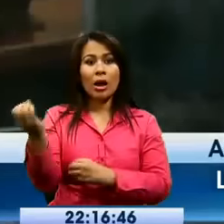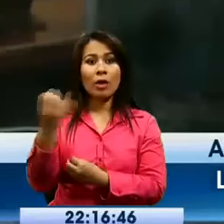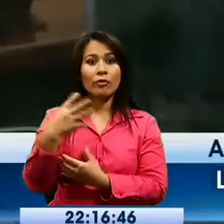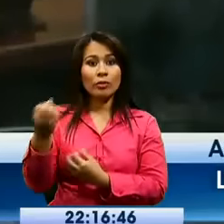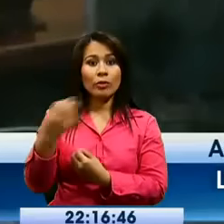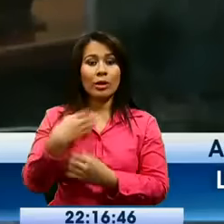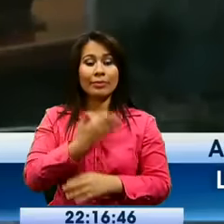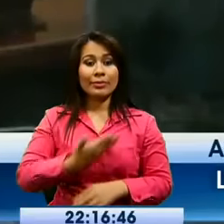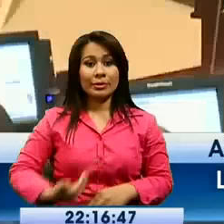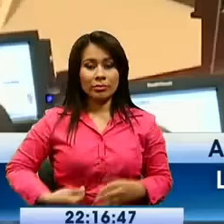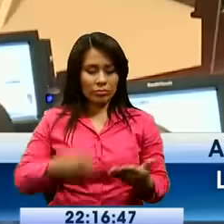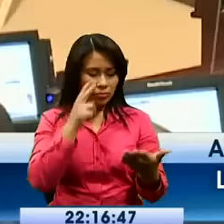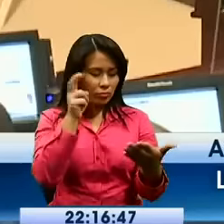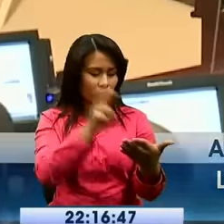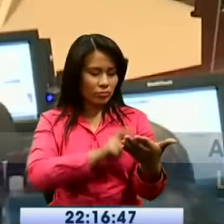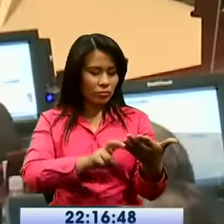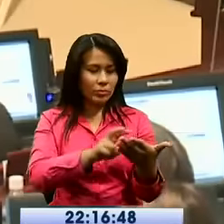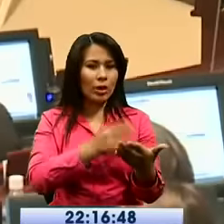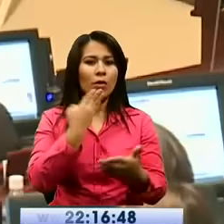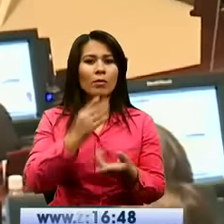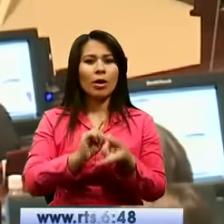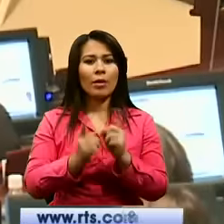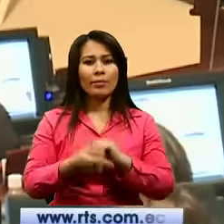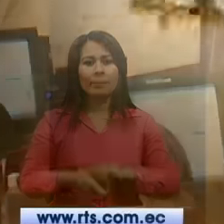presidente Rafael Correa.